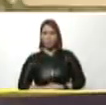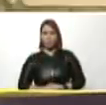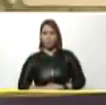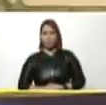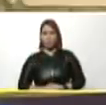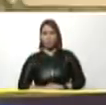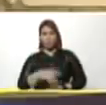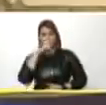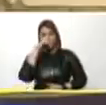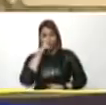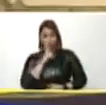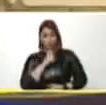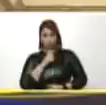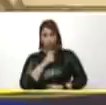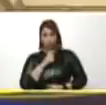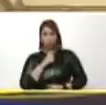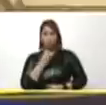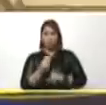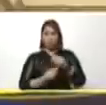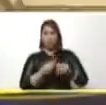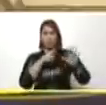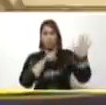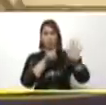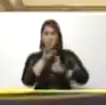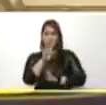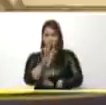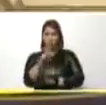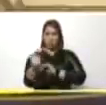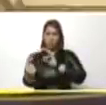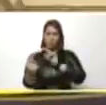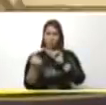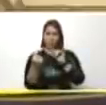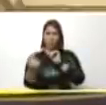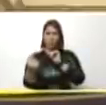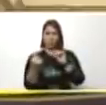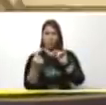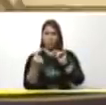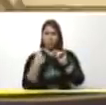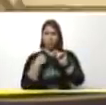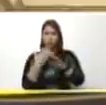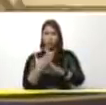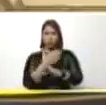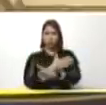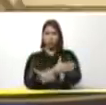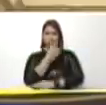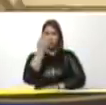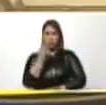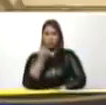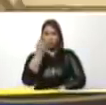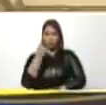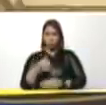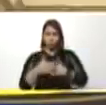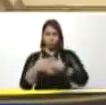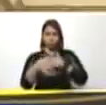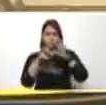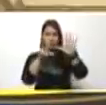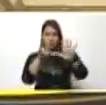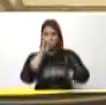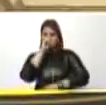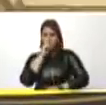En un año hicieron 64 sesiones. Yo fui diputado durante